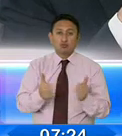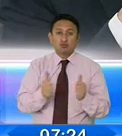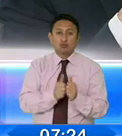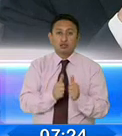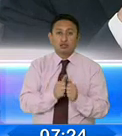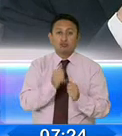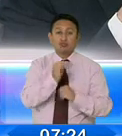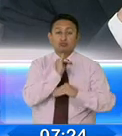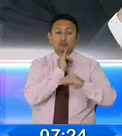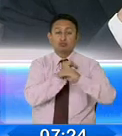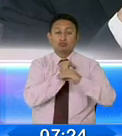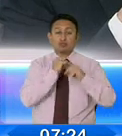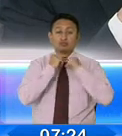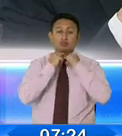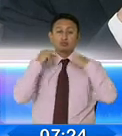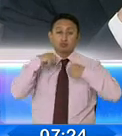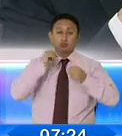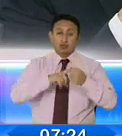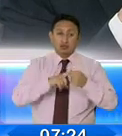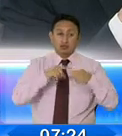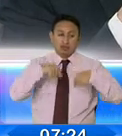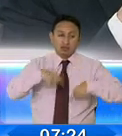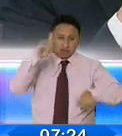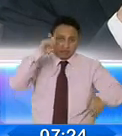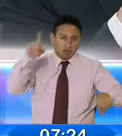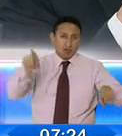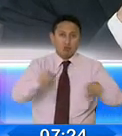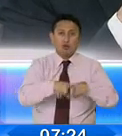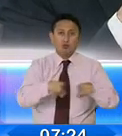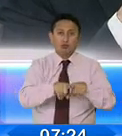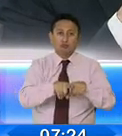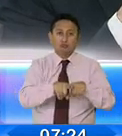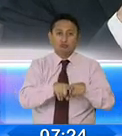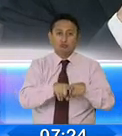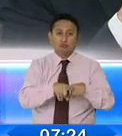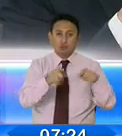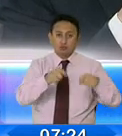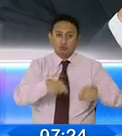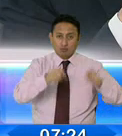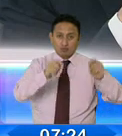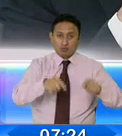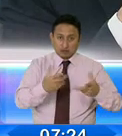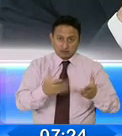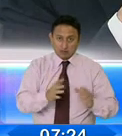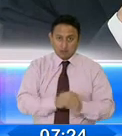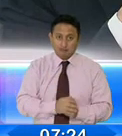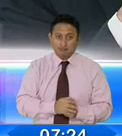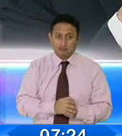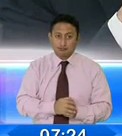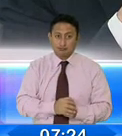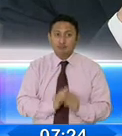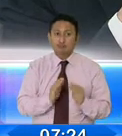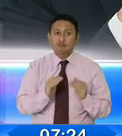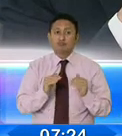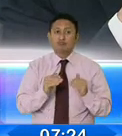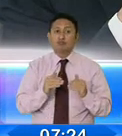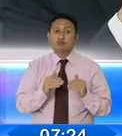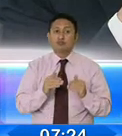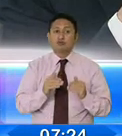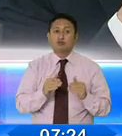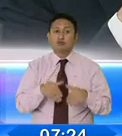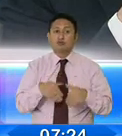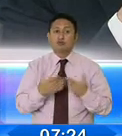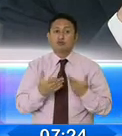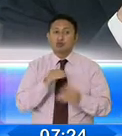arzobispo de Quito, con quienes hemos llegado a coordinar de qué manera podemos todos poner